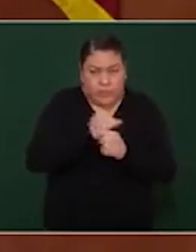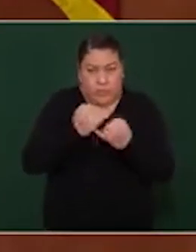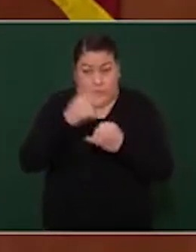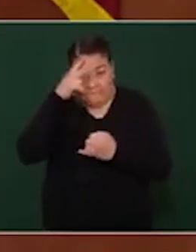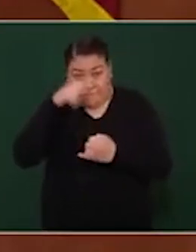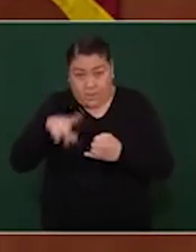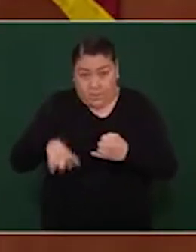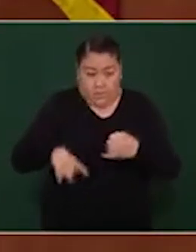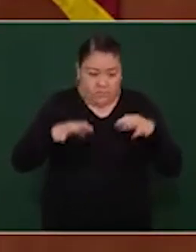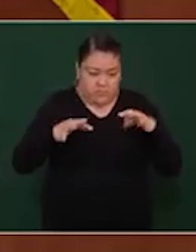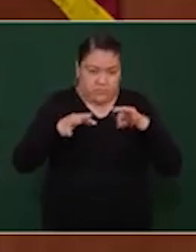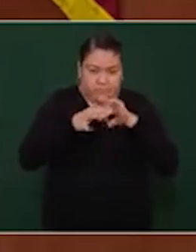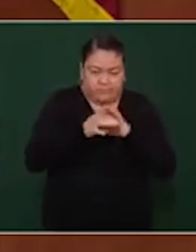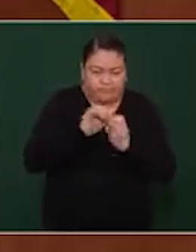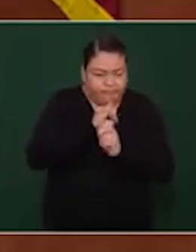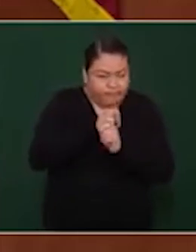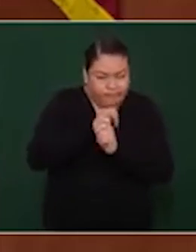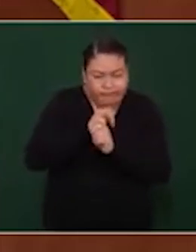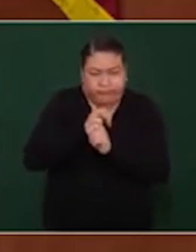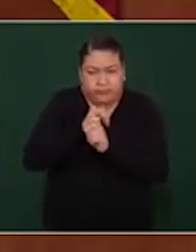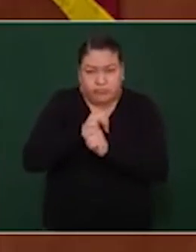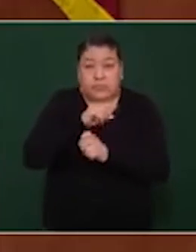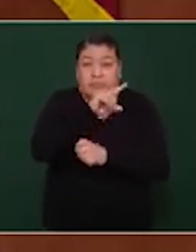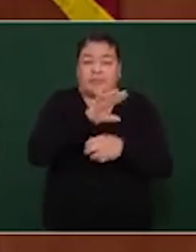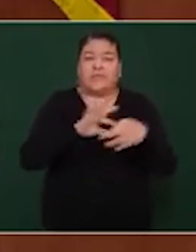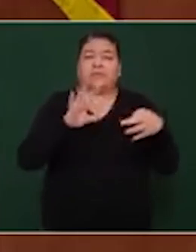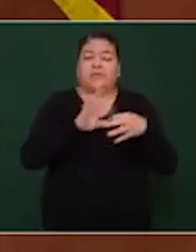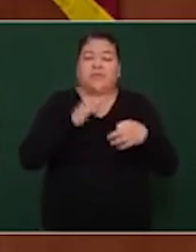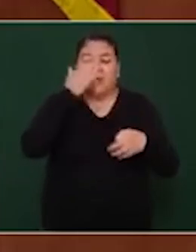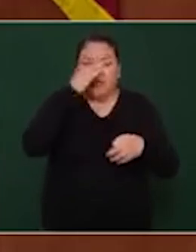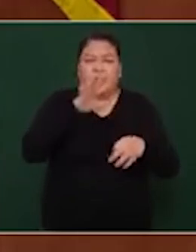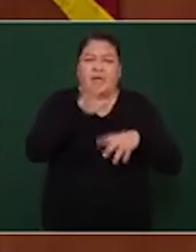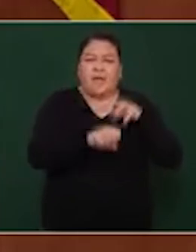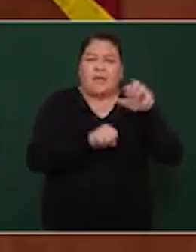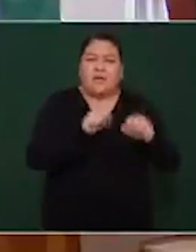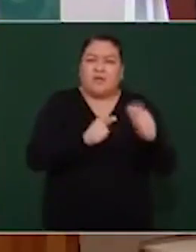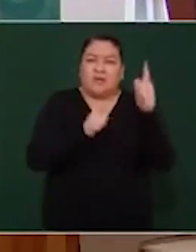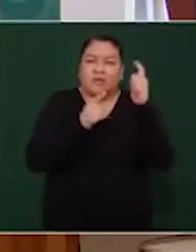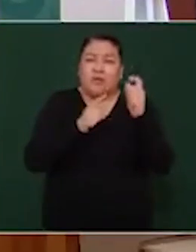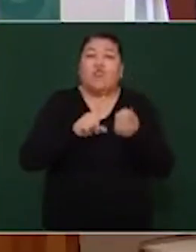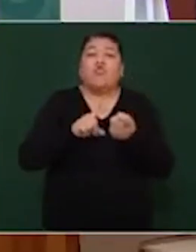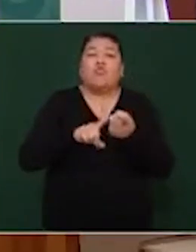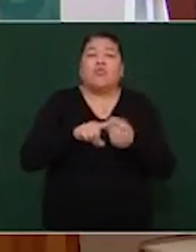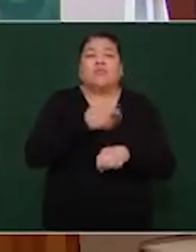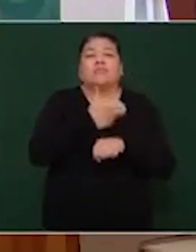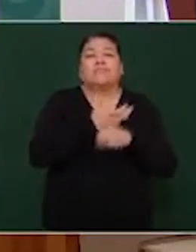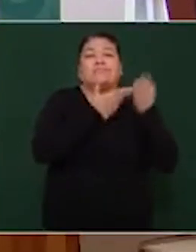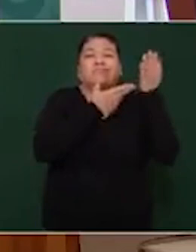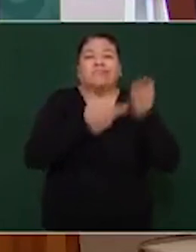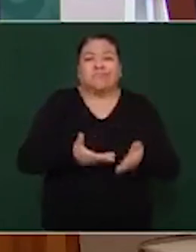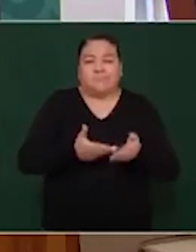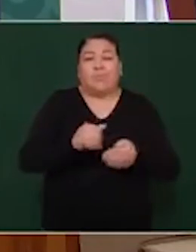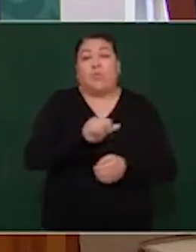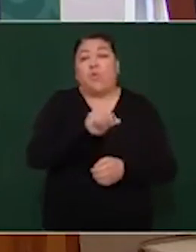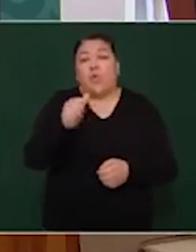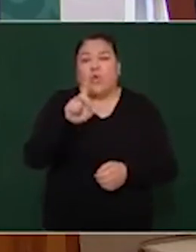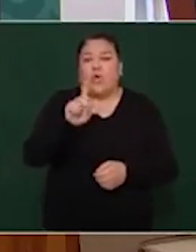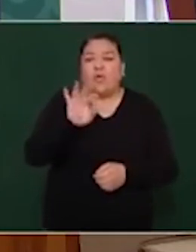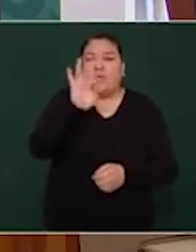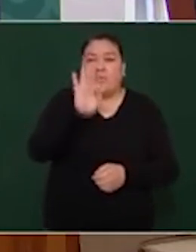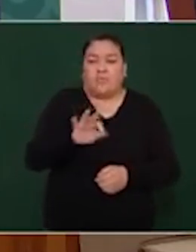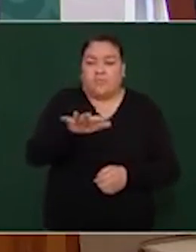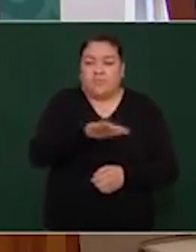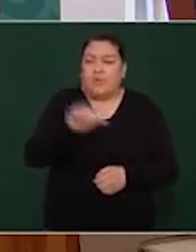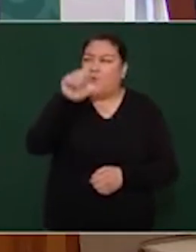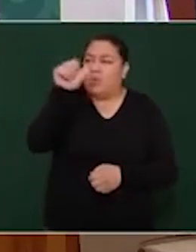gobierno mexicano, señalan que el 70% de estas armas provienen de Estados Unidos y el 30% restantes